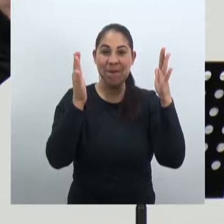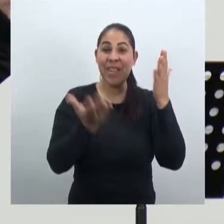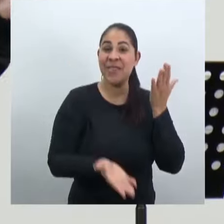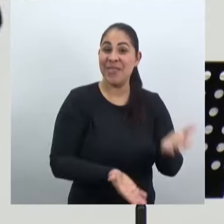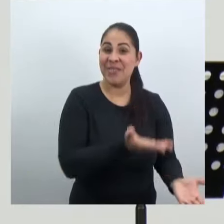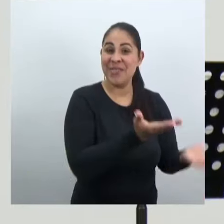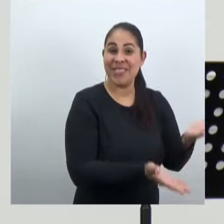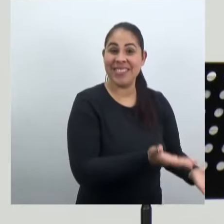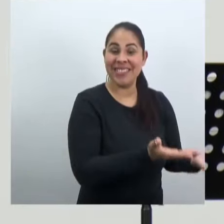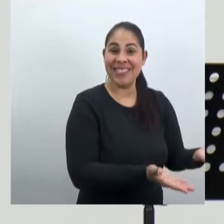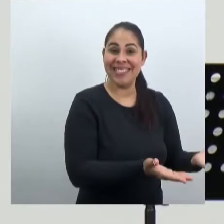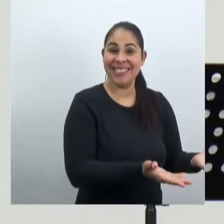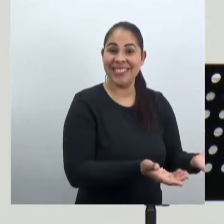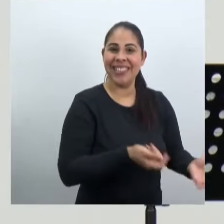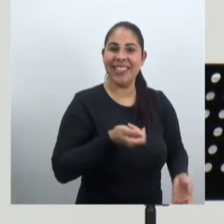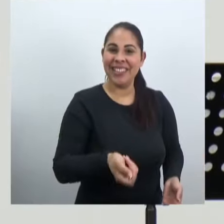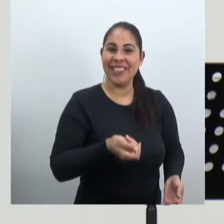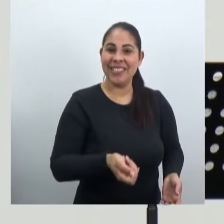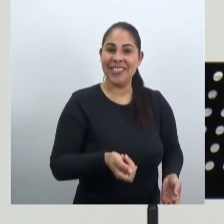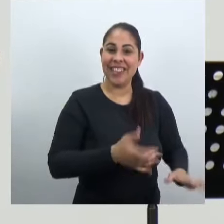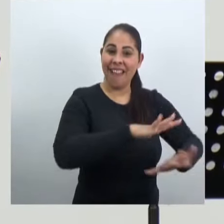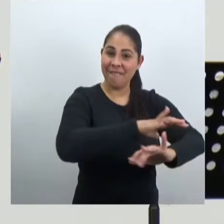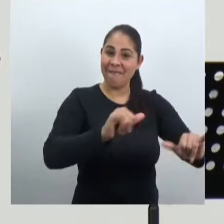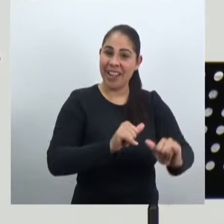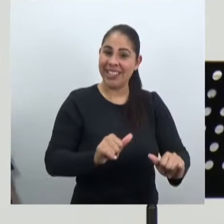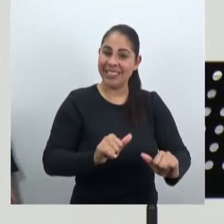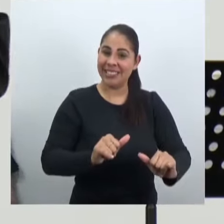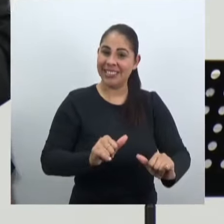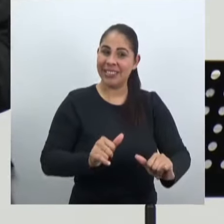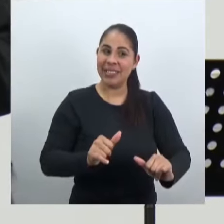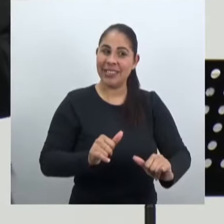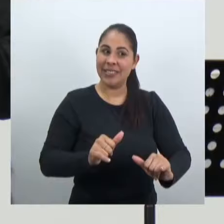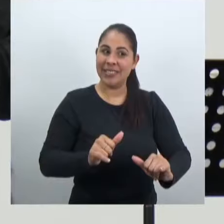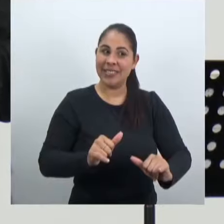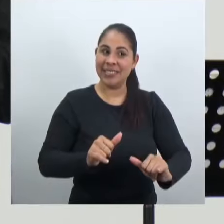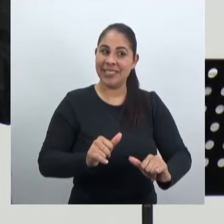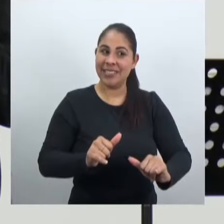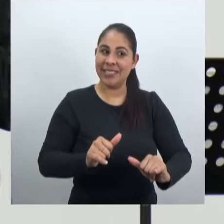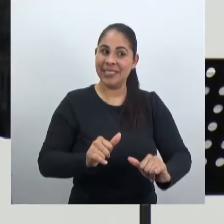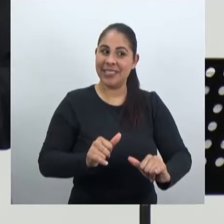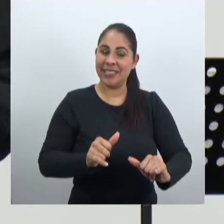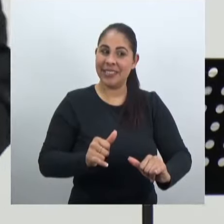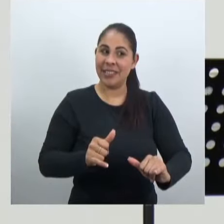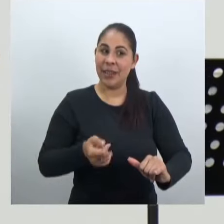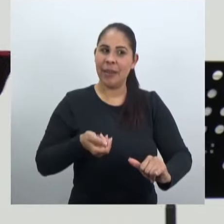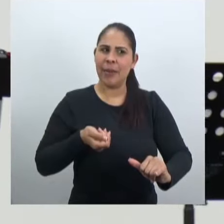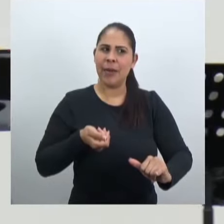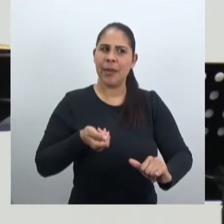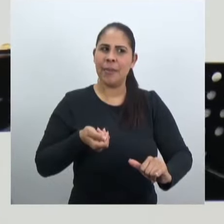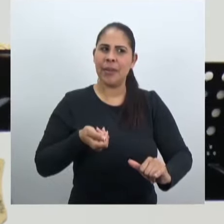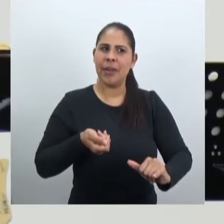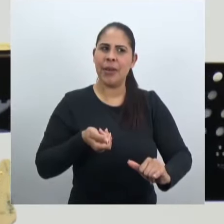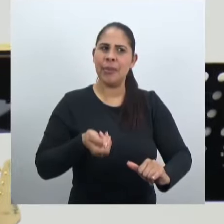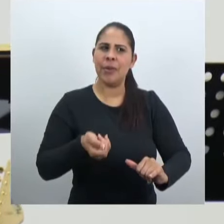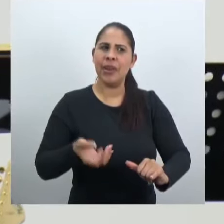Justicia que provoca paz, pero te deja experimentar